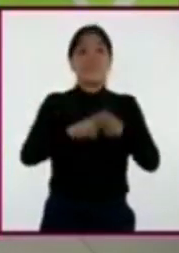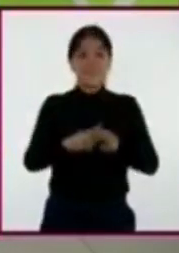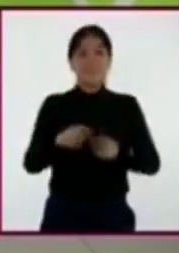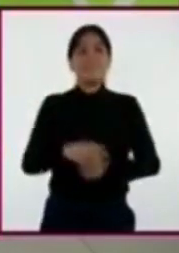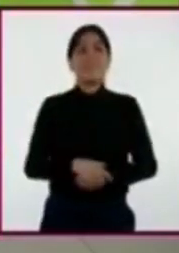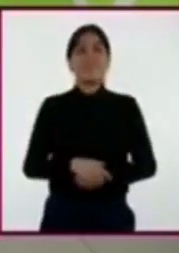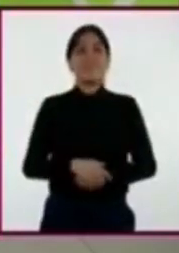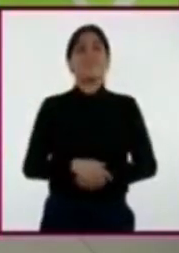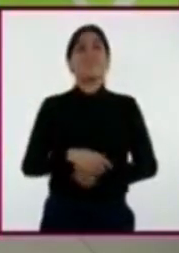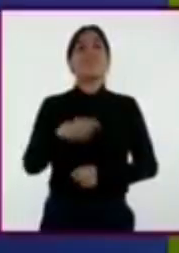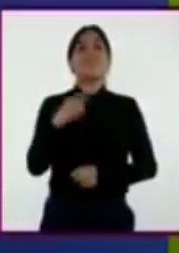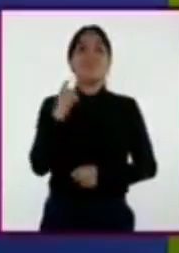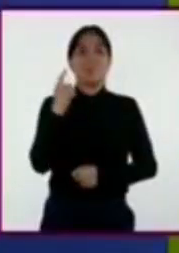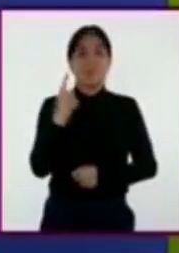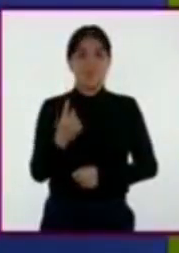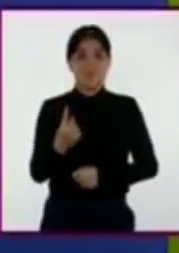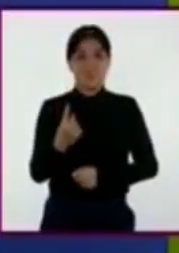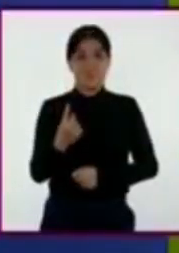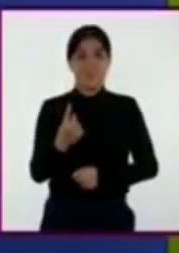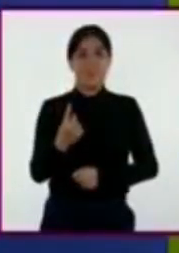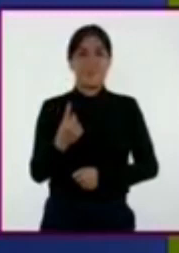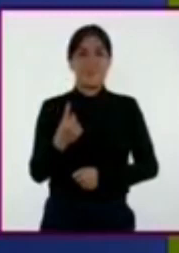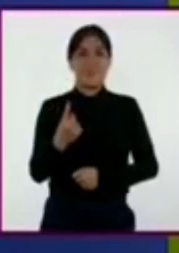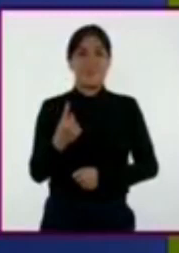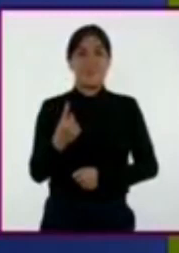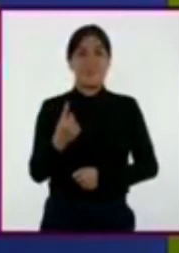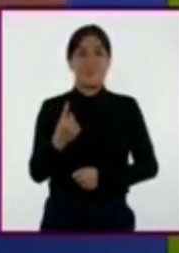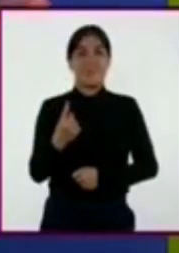Comenzamos y 1,